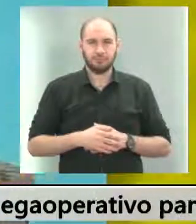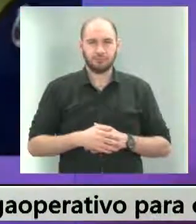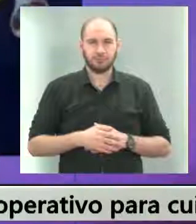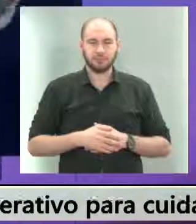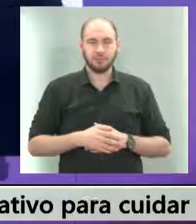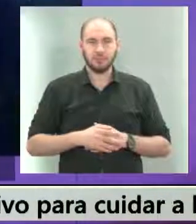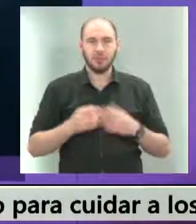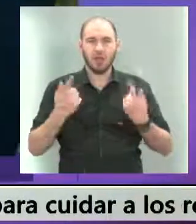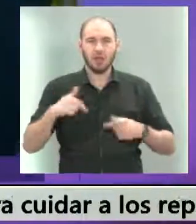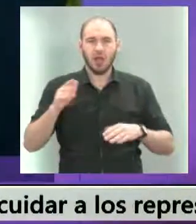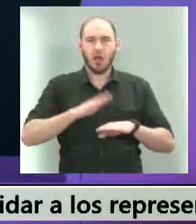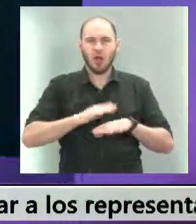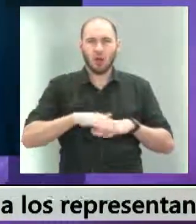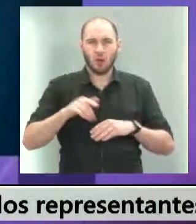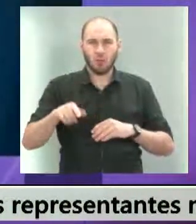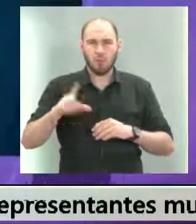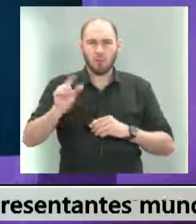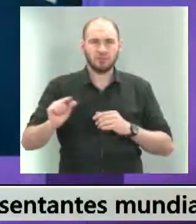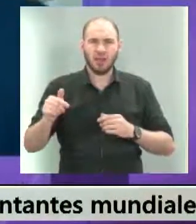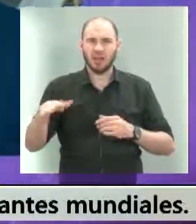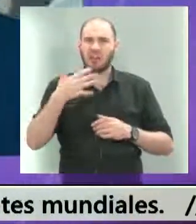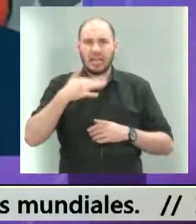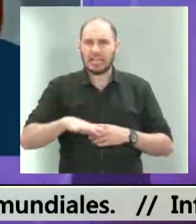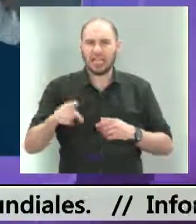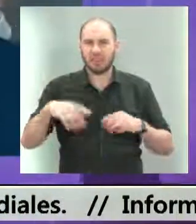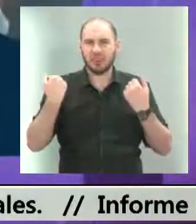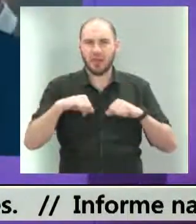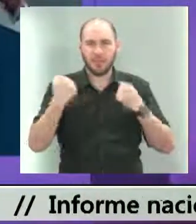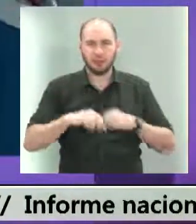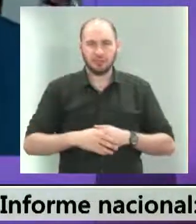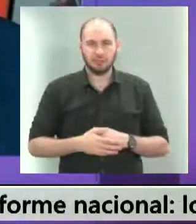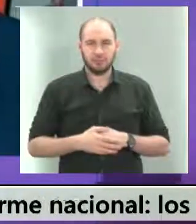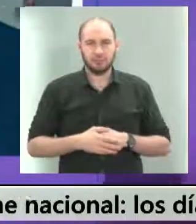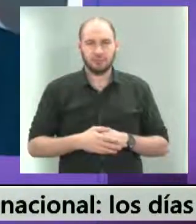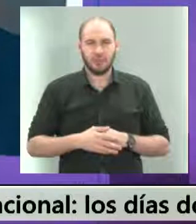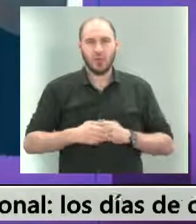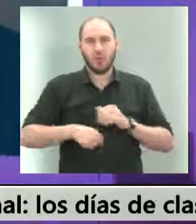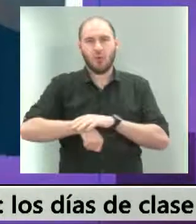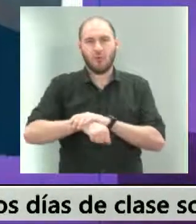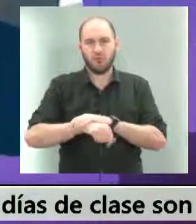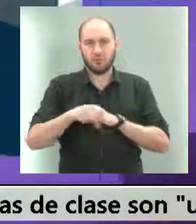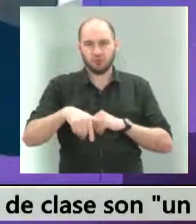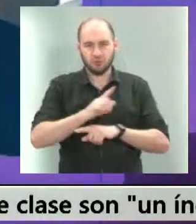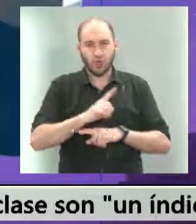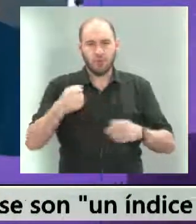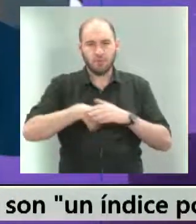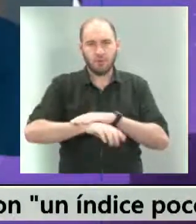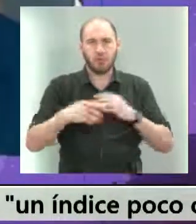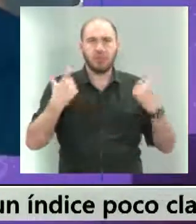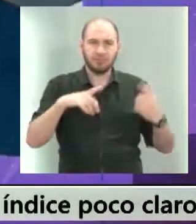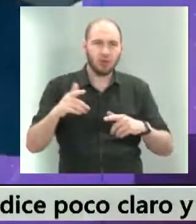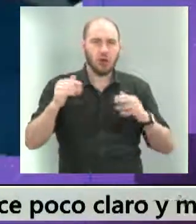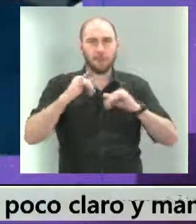Estamos en una situación por culpa de pocos inadaptados que no entienden que esto es un deporte, que el fútbol no es esto, que el fútbol es diversión,